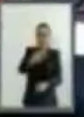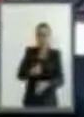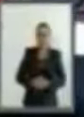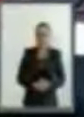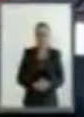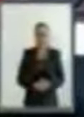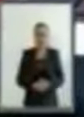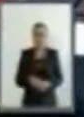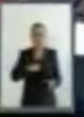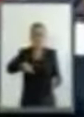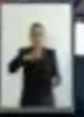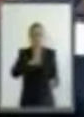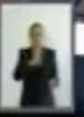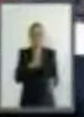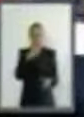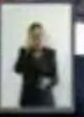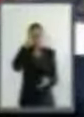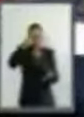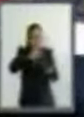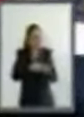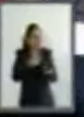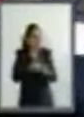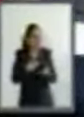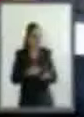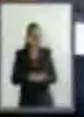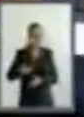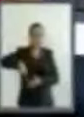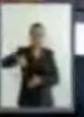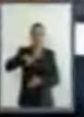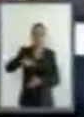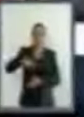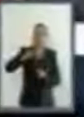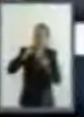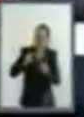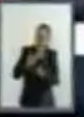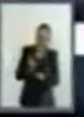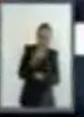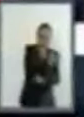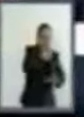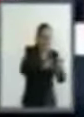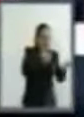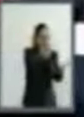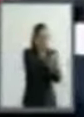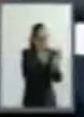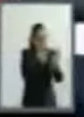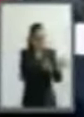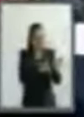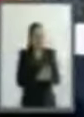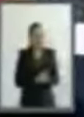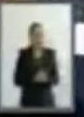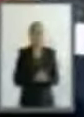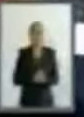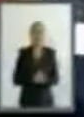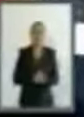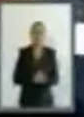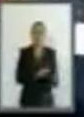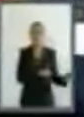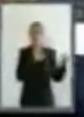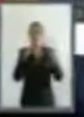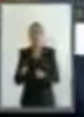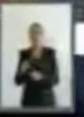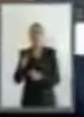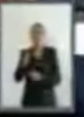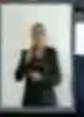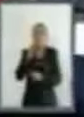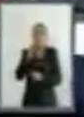parece que discutir, o ya se aprobó, efectivamente, que ahora venir a discutir de que se